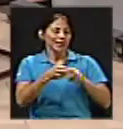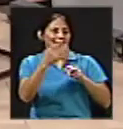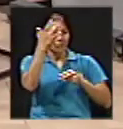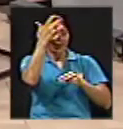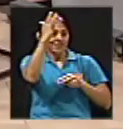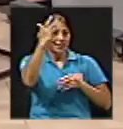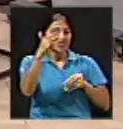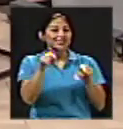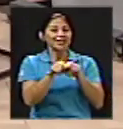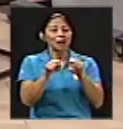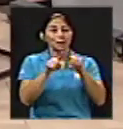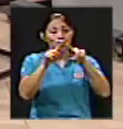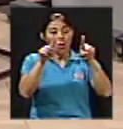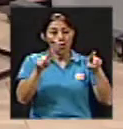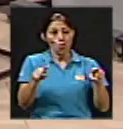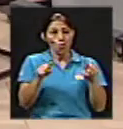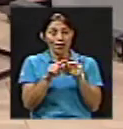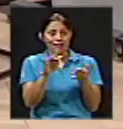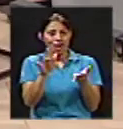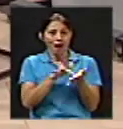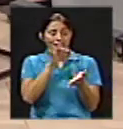las tabletas